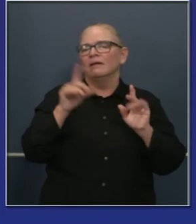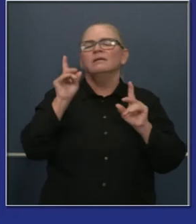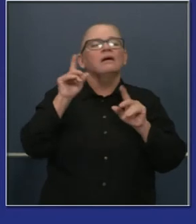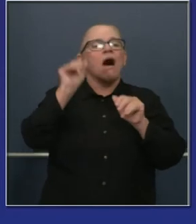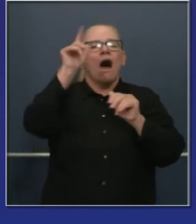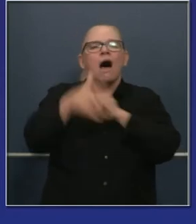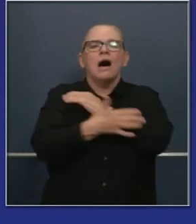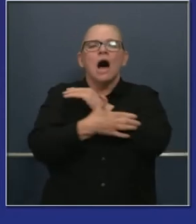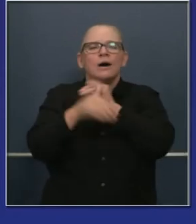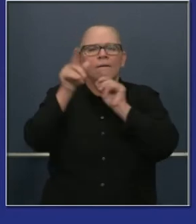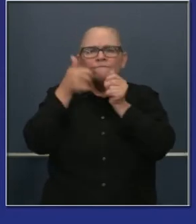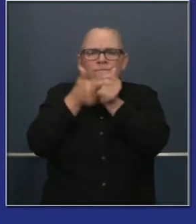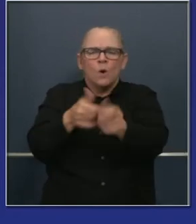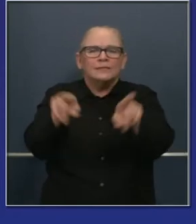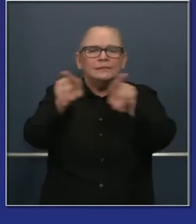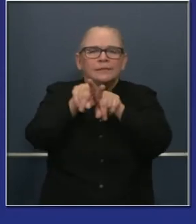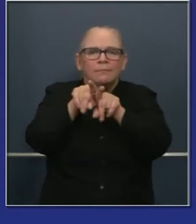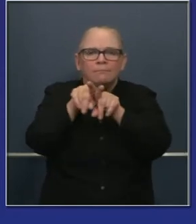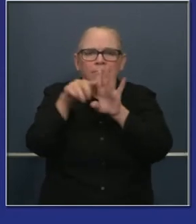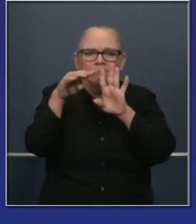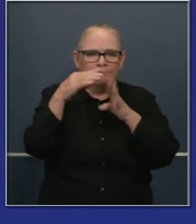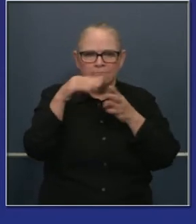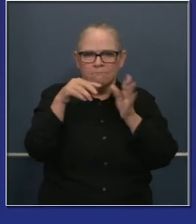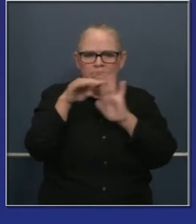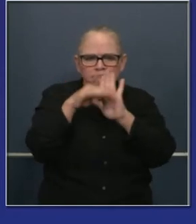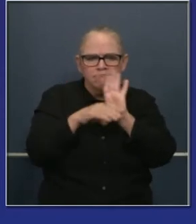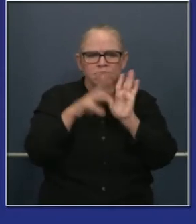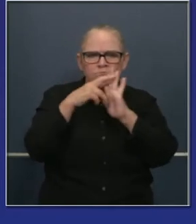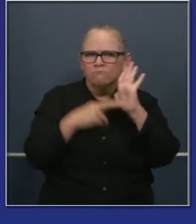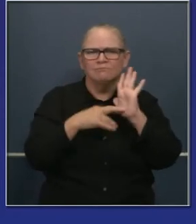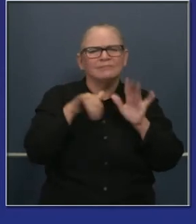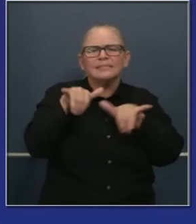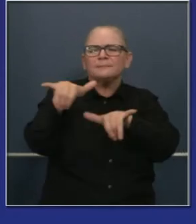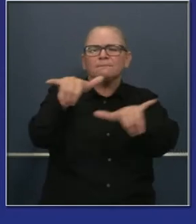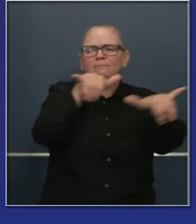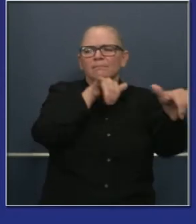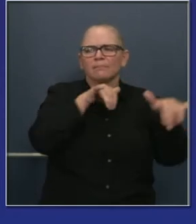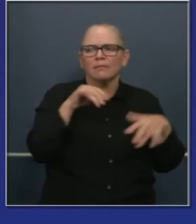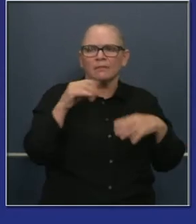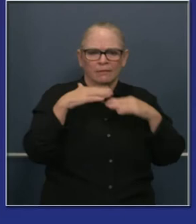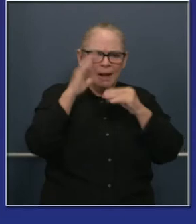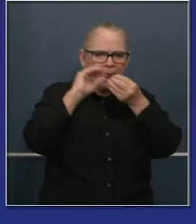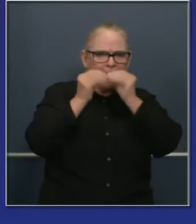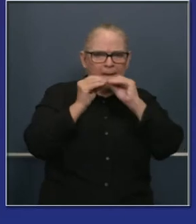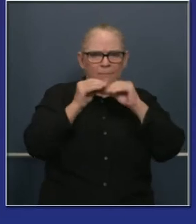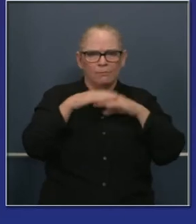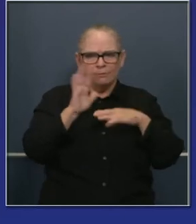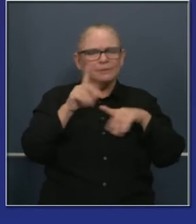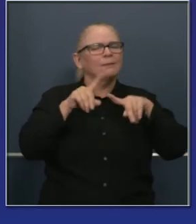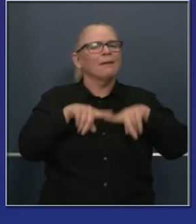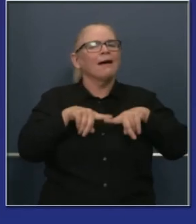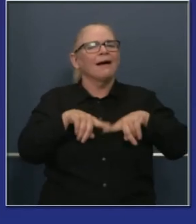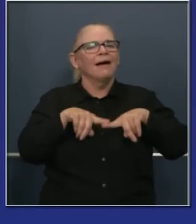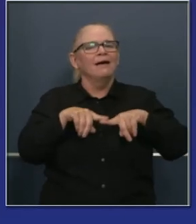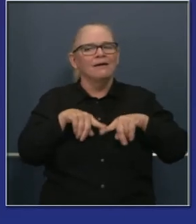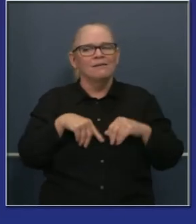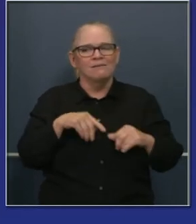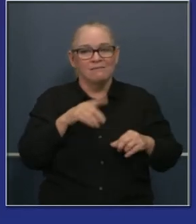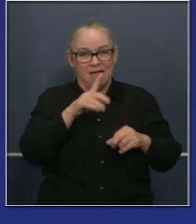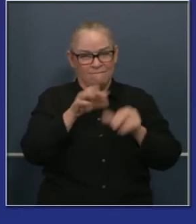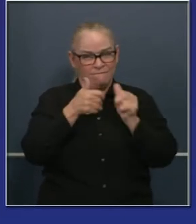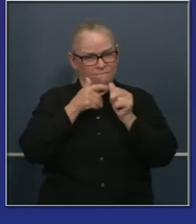cualquier condado que estamos todos buscando lo mismo tratando de resolver este plan restrictivo para tener